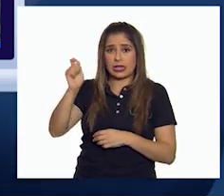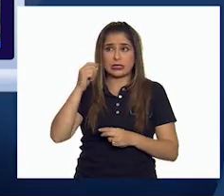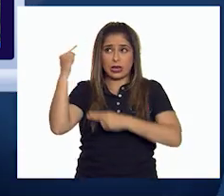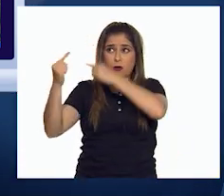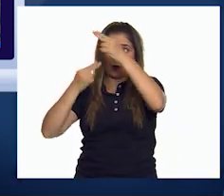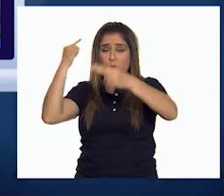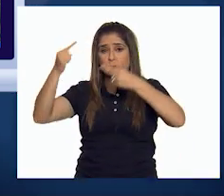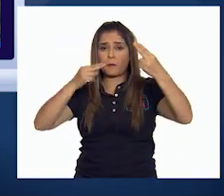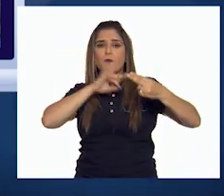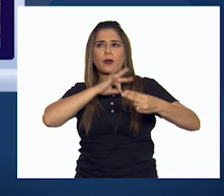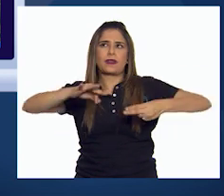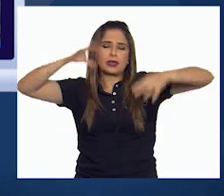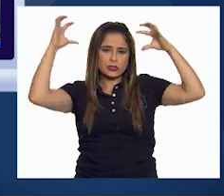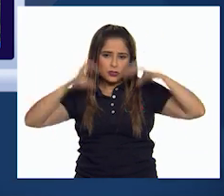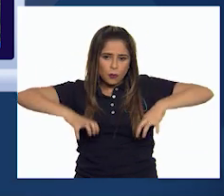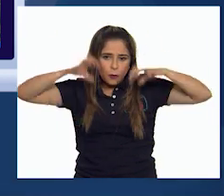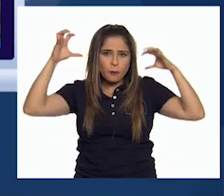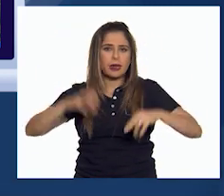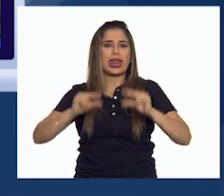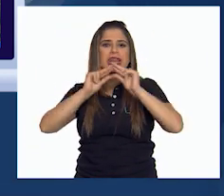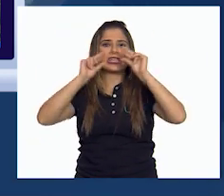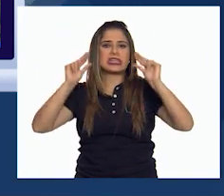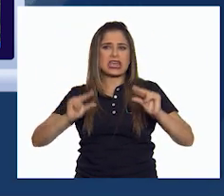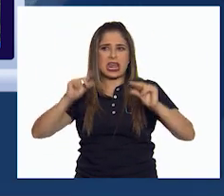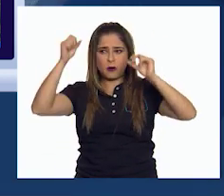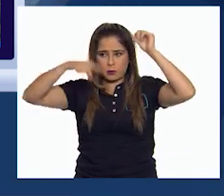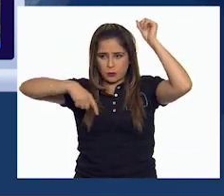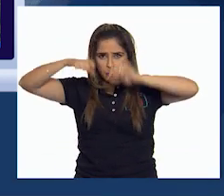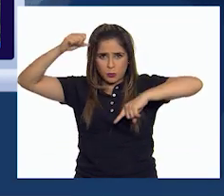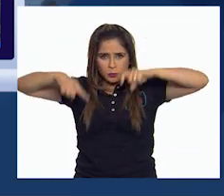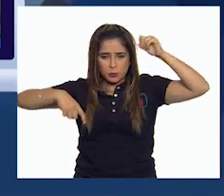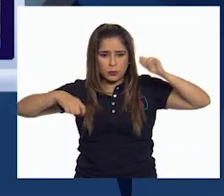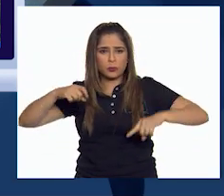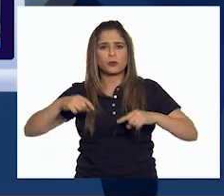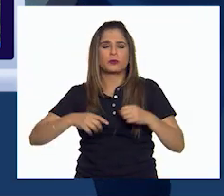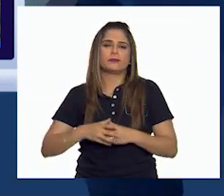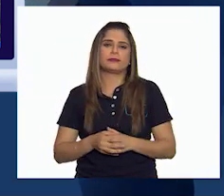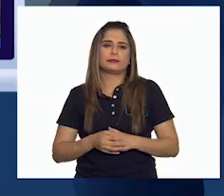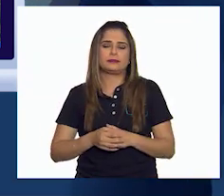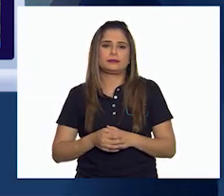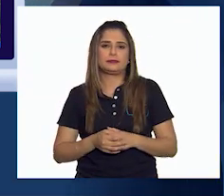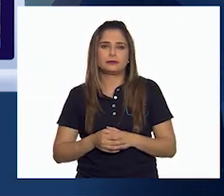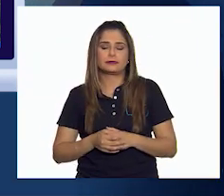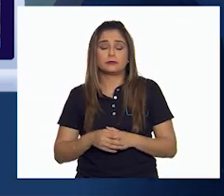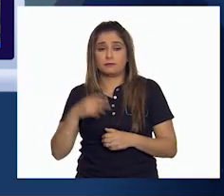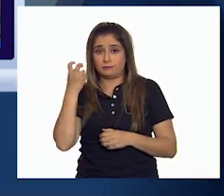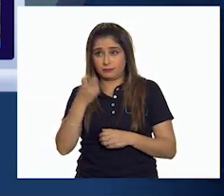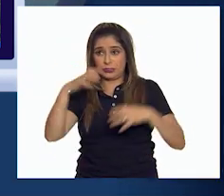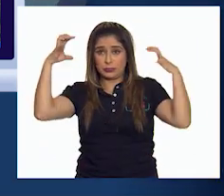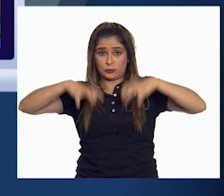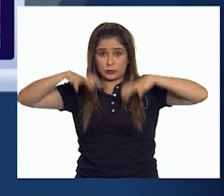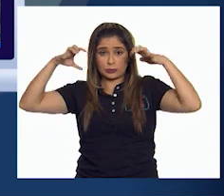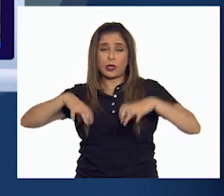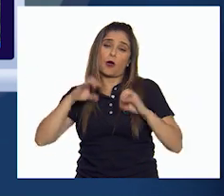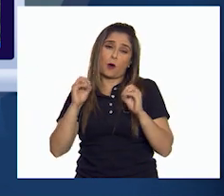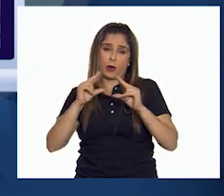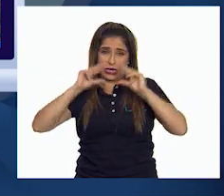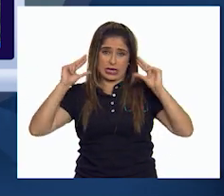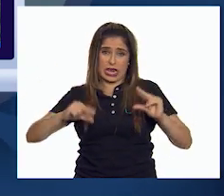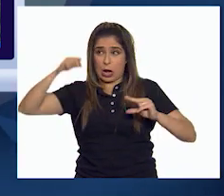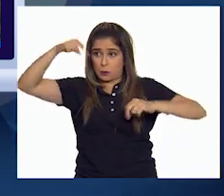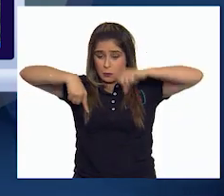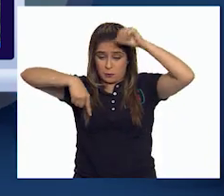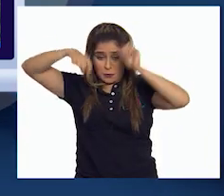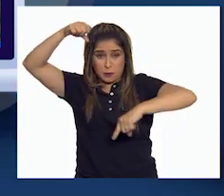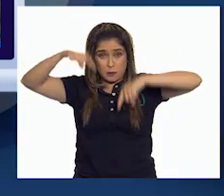en forma de lluvia, nieve, aguanieve o granizo. Cuando ocurre, el agua llega al suelo, cae